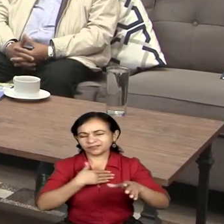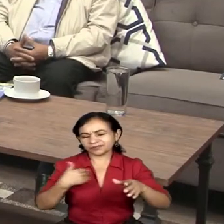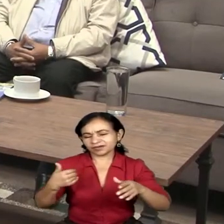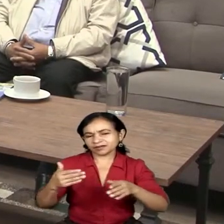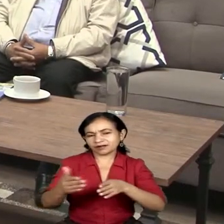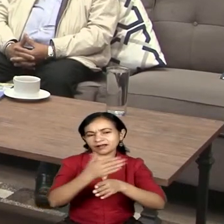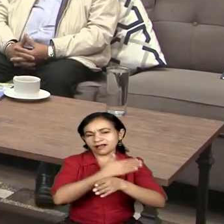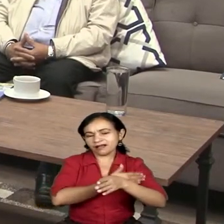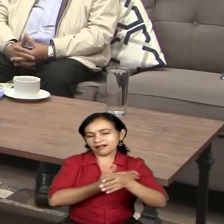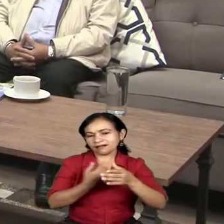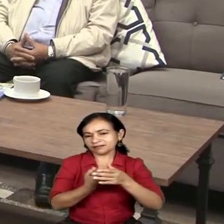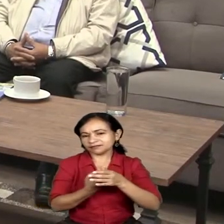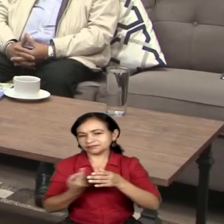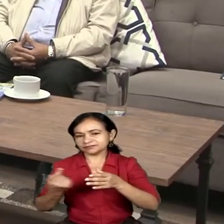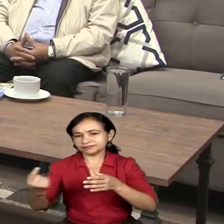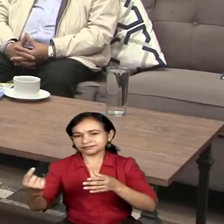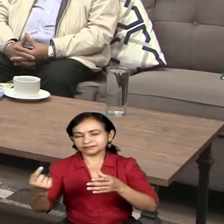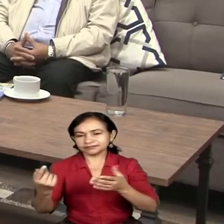de Obreros,